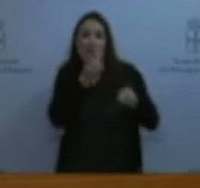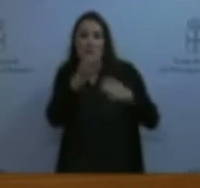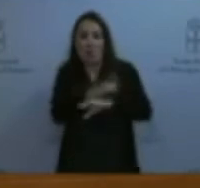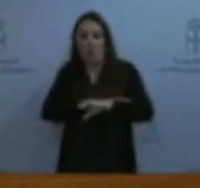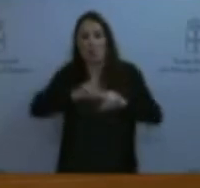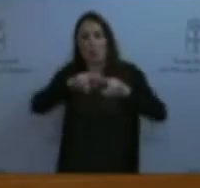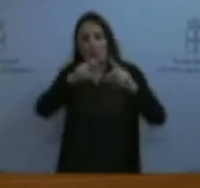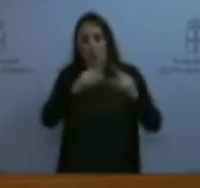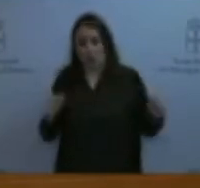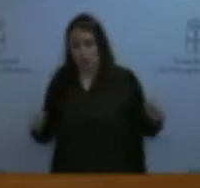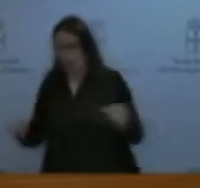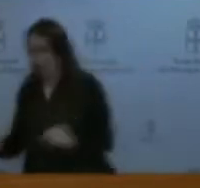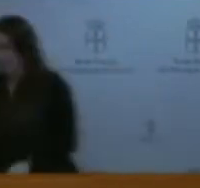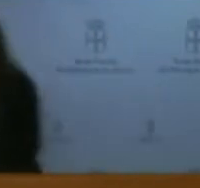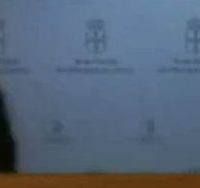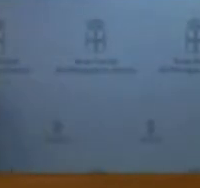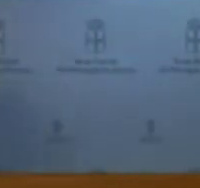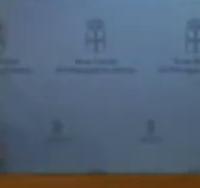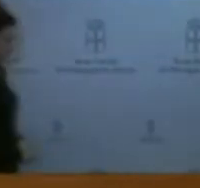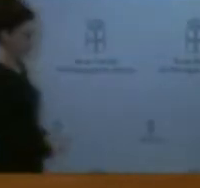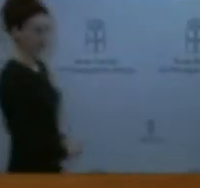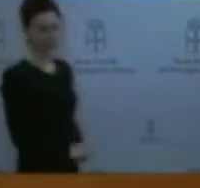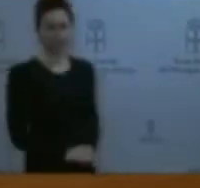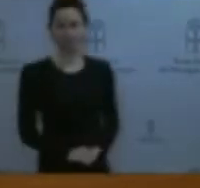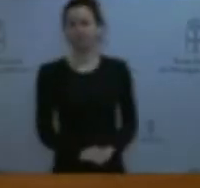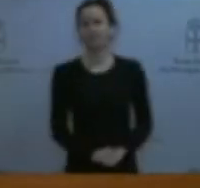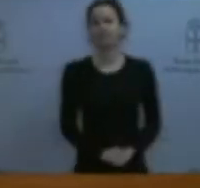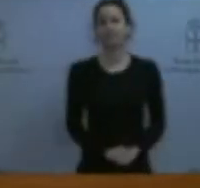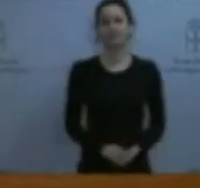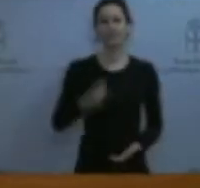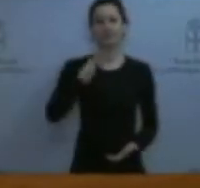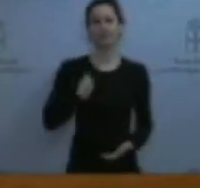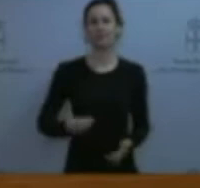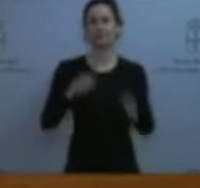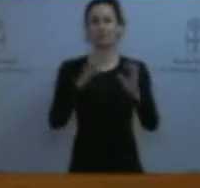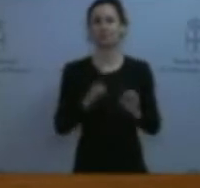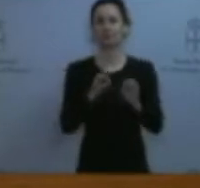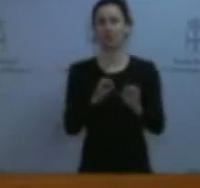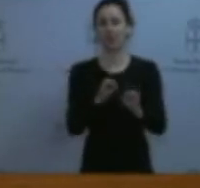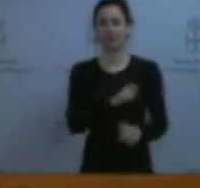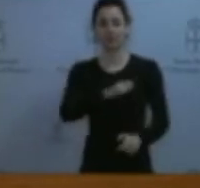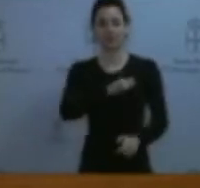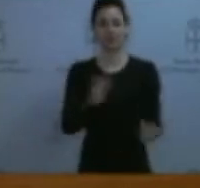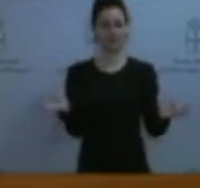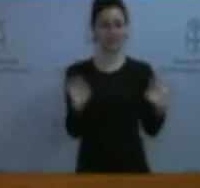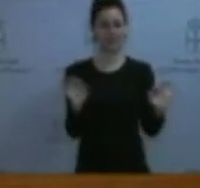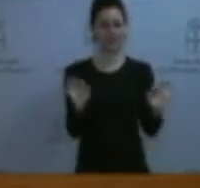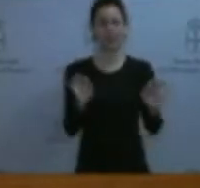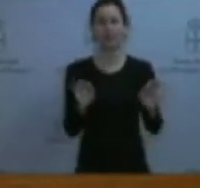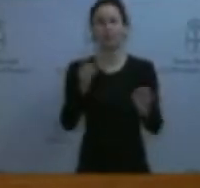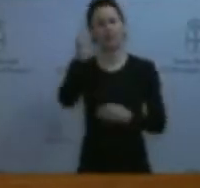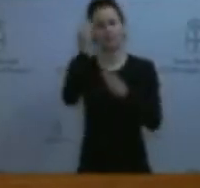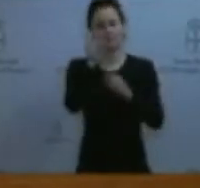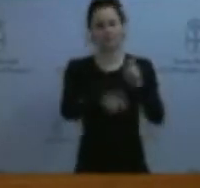Asturias. Si bien estos no cuentan para la legislación estatal, nosotros creemos que la ciudadanía debe tener